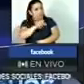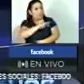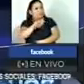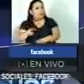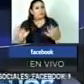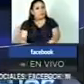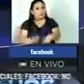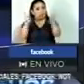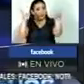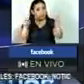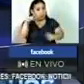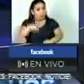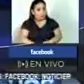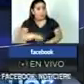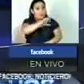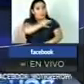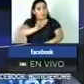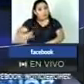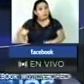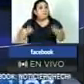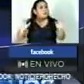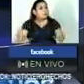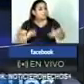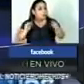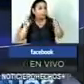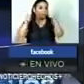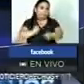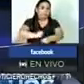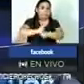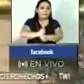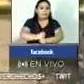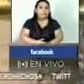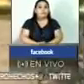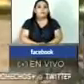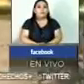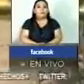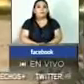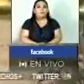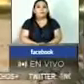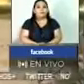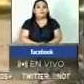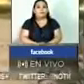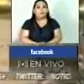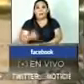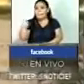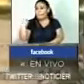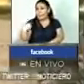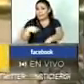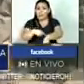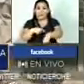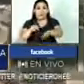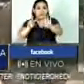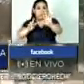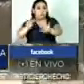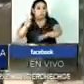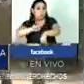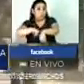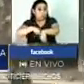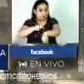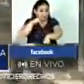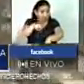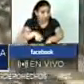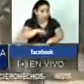situación que atraviesa el país respecto a la seguridad. En las últimas 72 horas el país